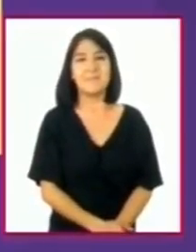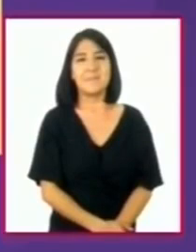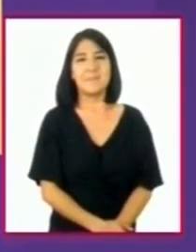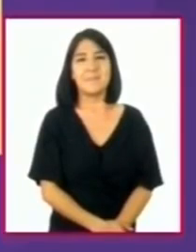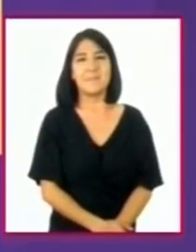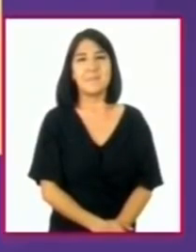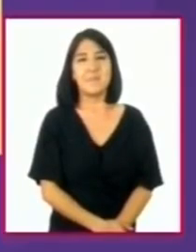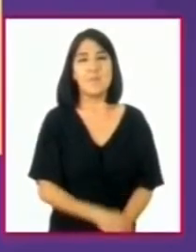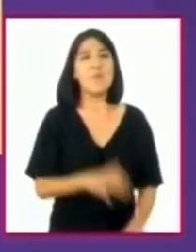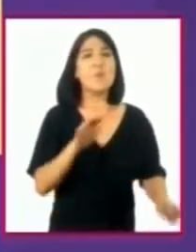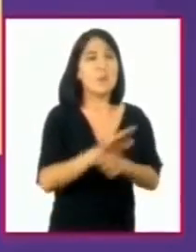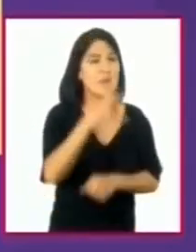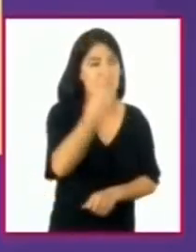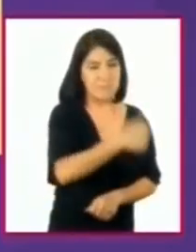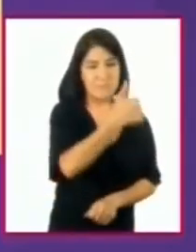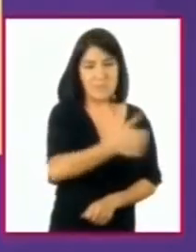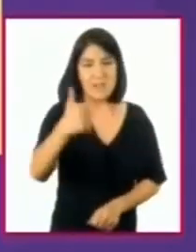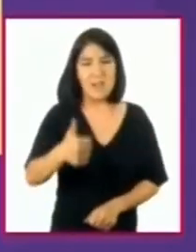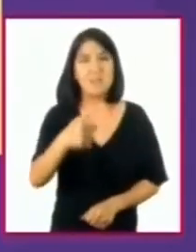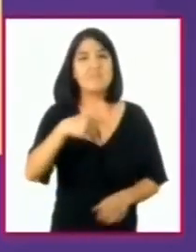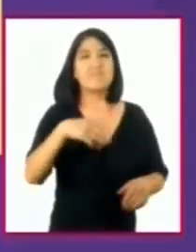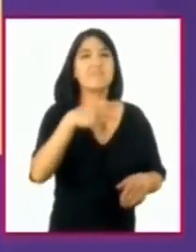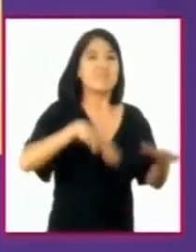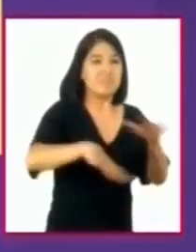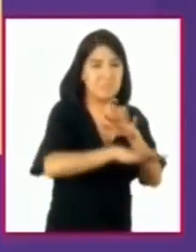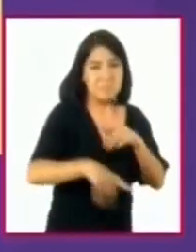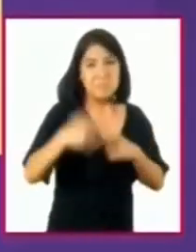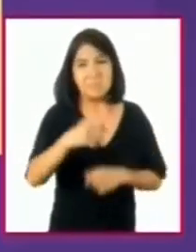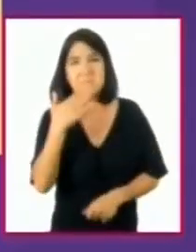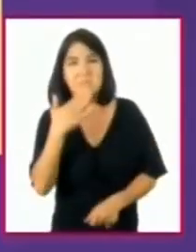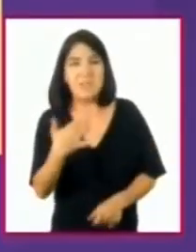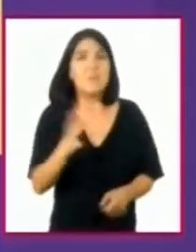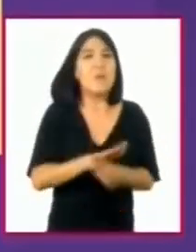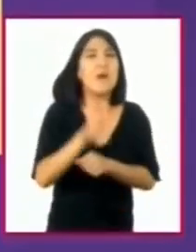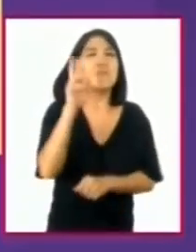¿Qué clase social está representada?